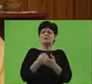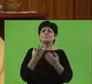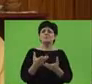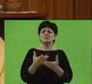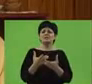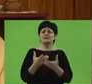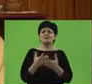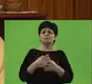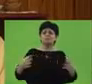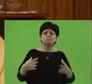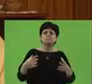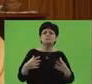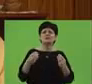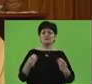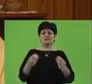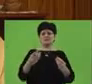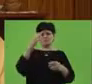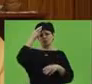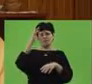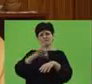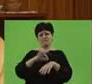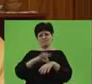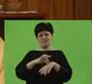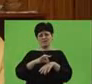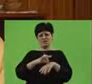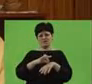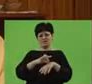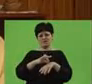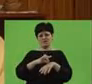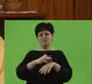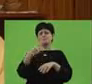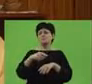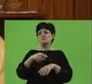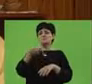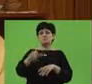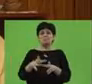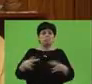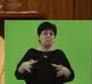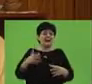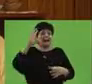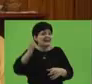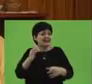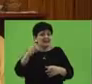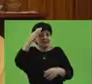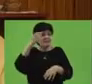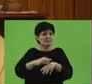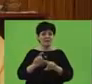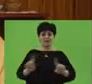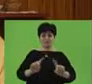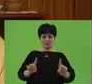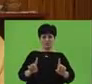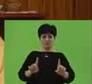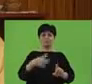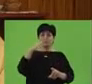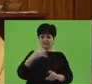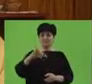obesidad es una enfermedad. Tienen que tomarlo como eso. Porque hay mucha gente que no lo toma como una enfermedad. Es una